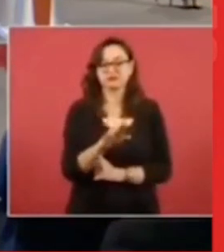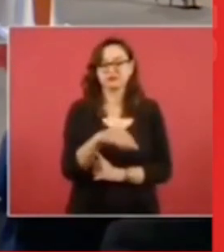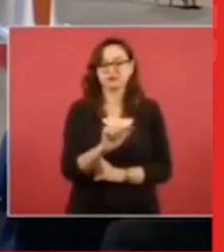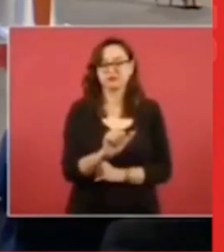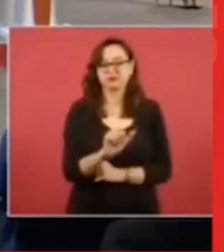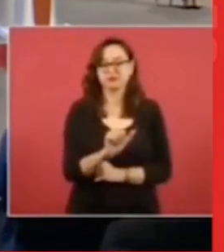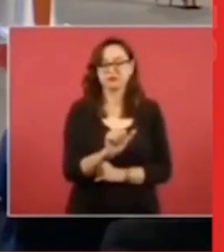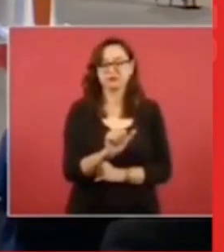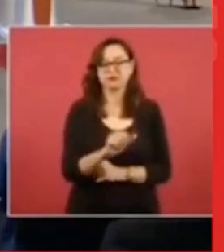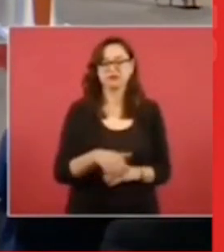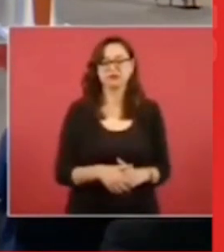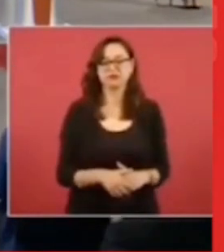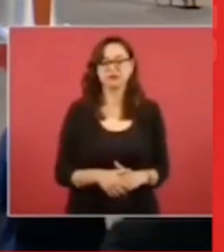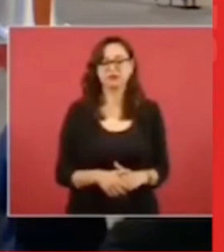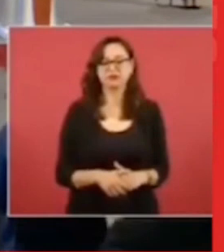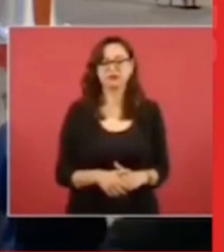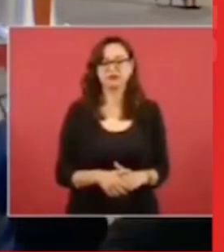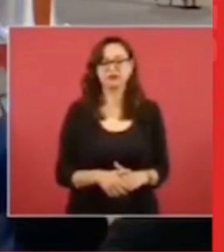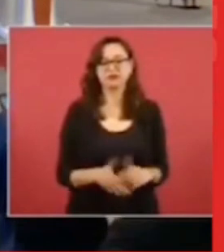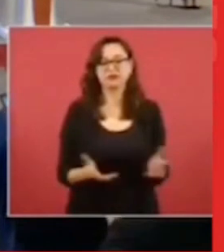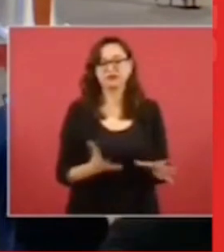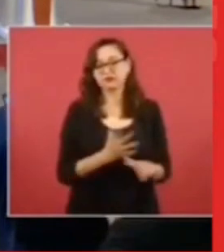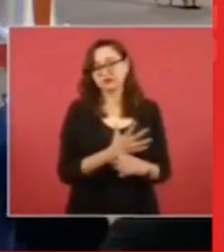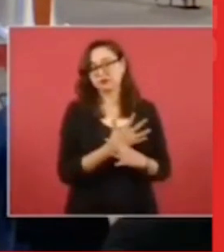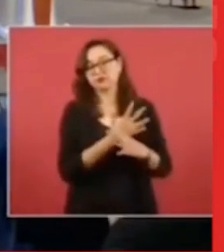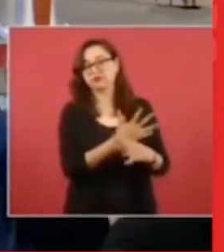y el país en llamas, ¿no?